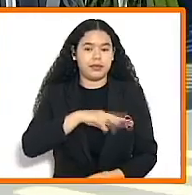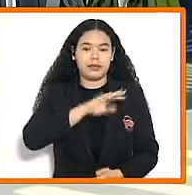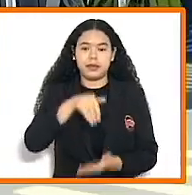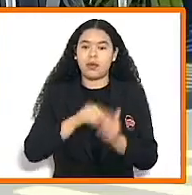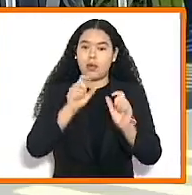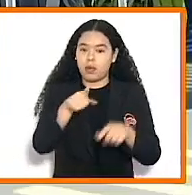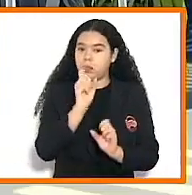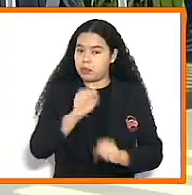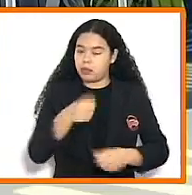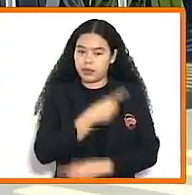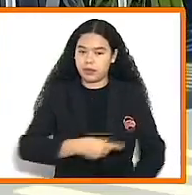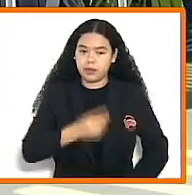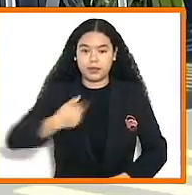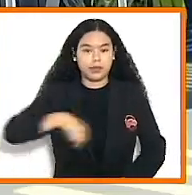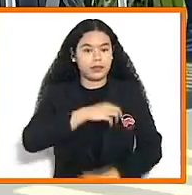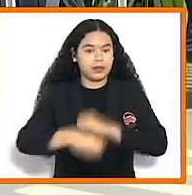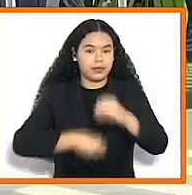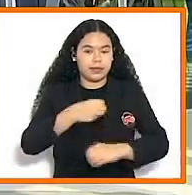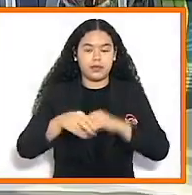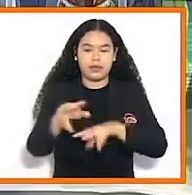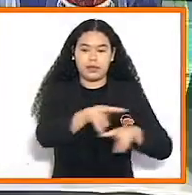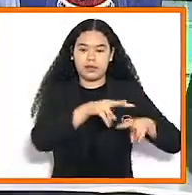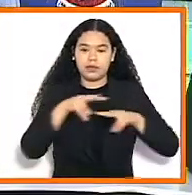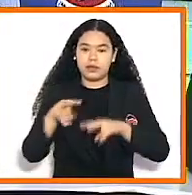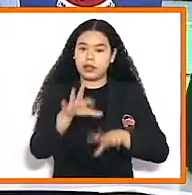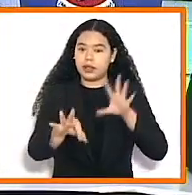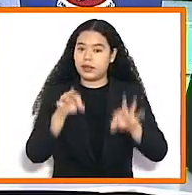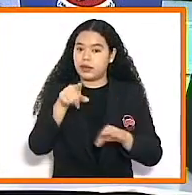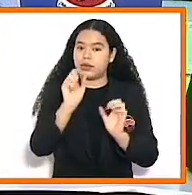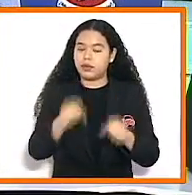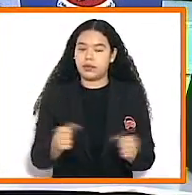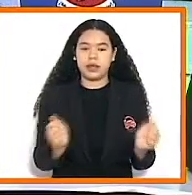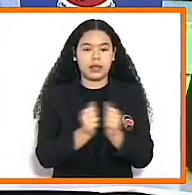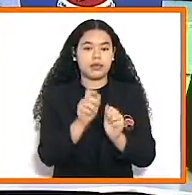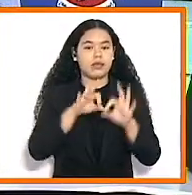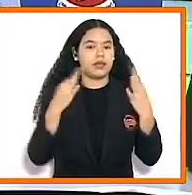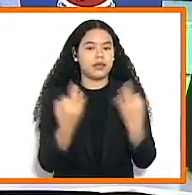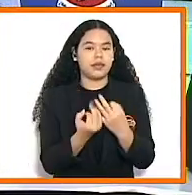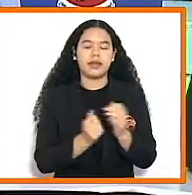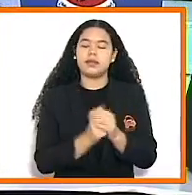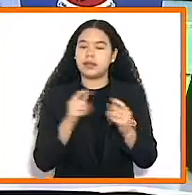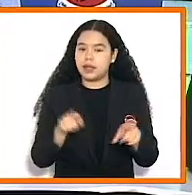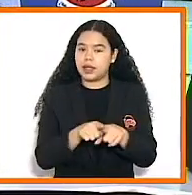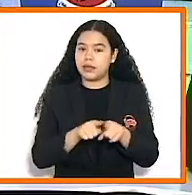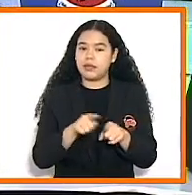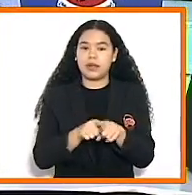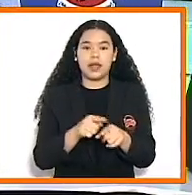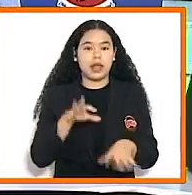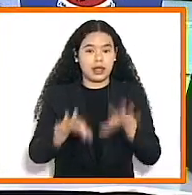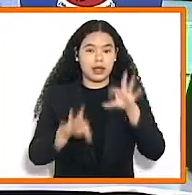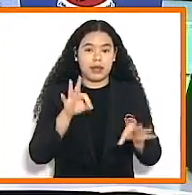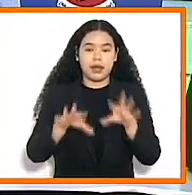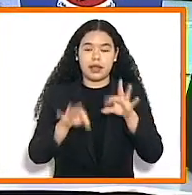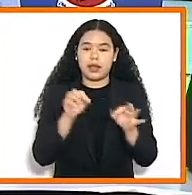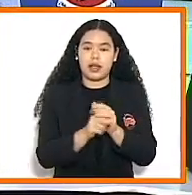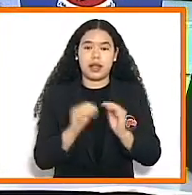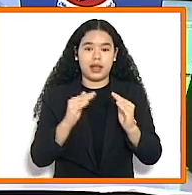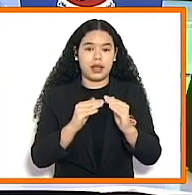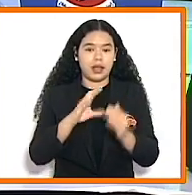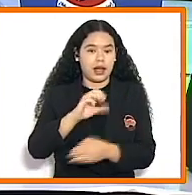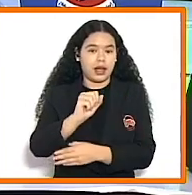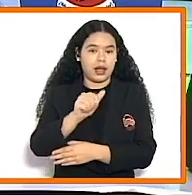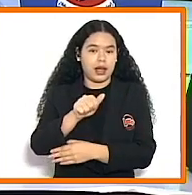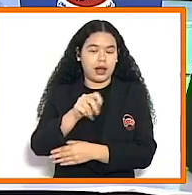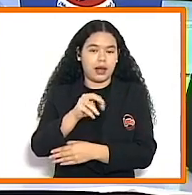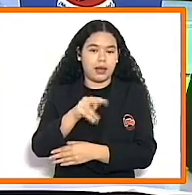sorteos completamente en vivo. Así que te invitamos para que puedas venir con toda tu familia. Asimismo, te invitamos al Campo Agas porque tenemos muchos premios y